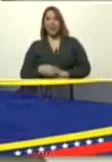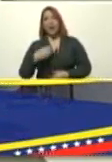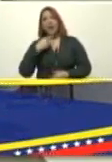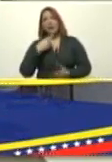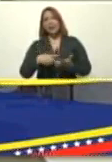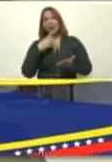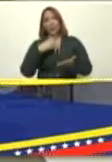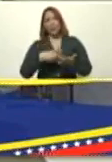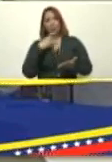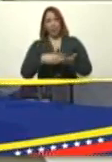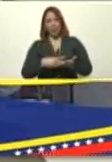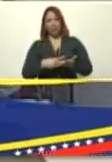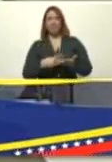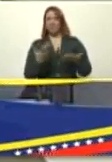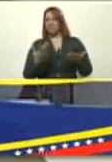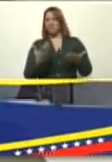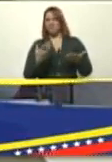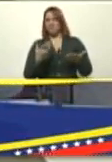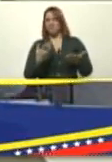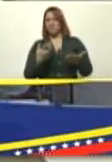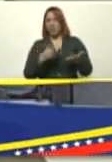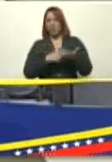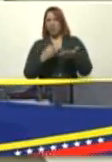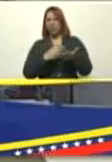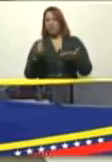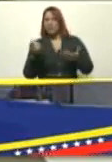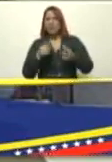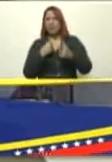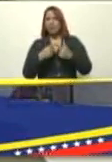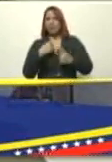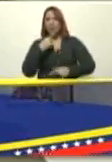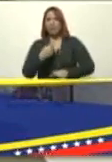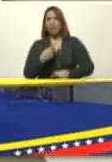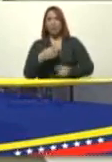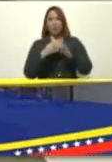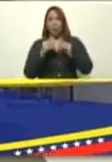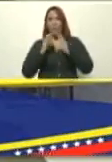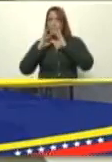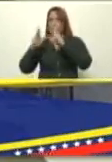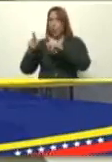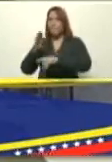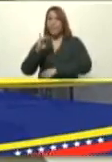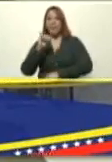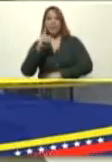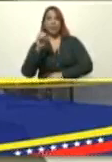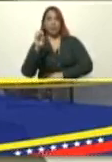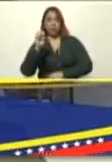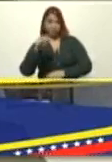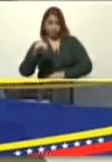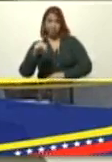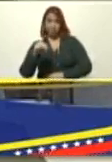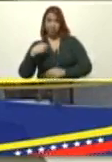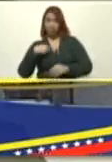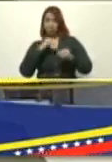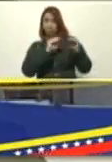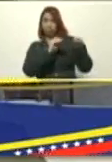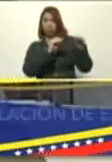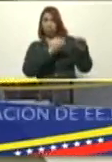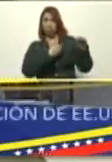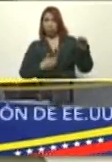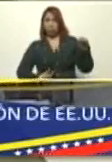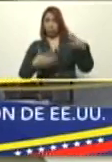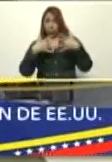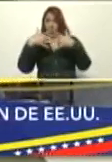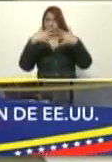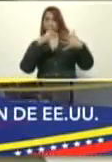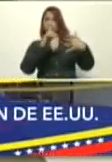Bobolongo. Teclea Jimmy Story y le dice todo a Biden. Yo le hago un llamado a Biden para que